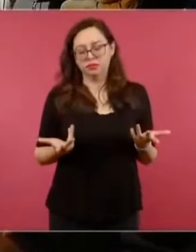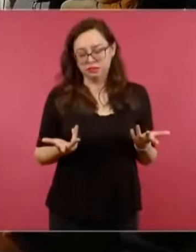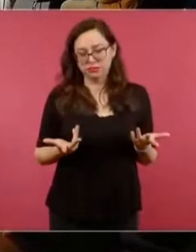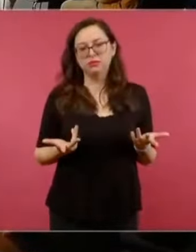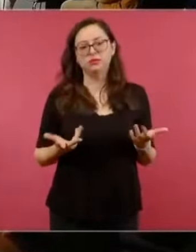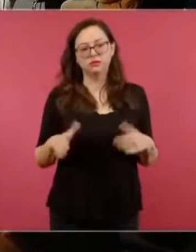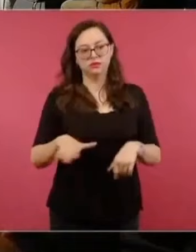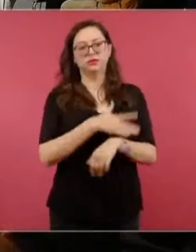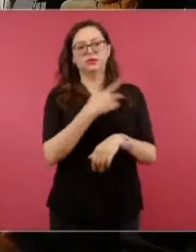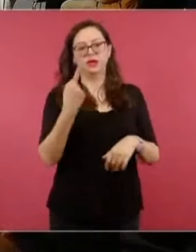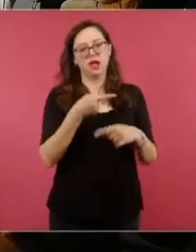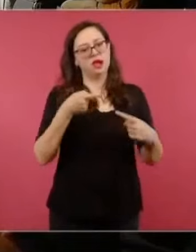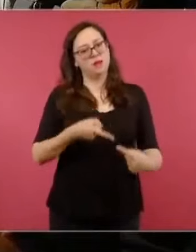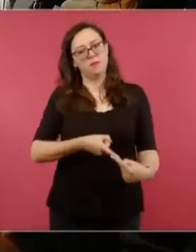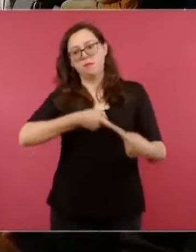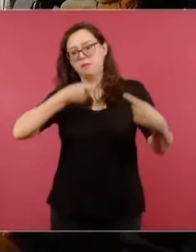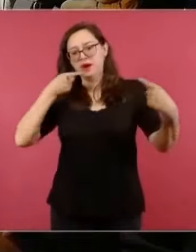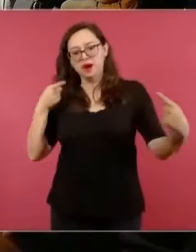trabajan.